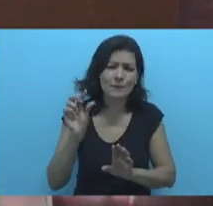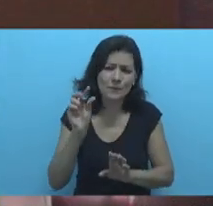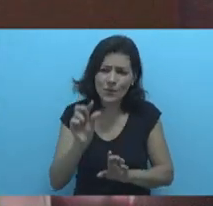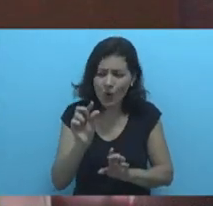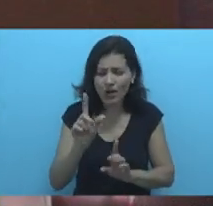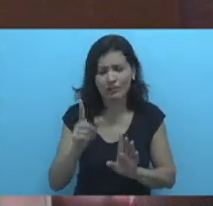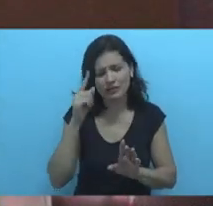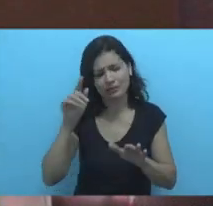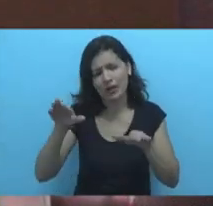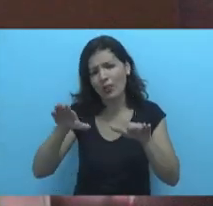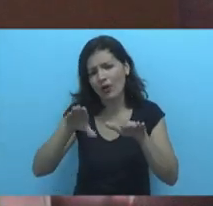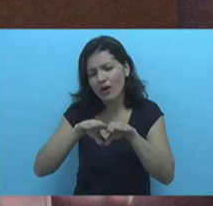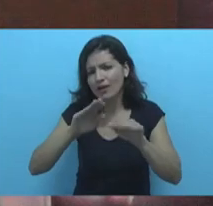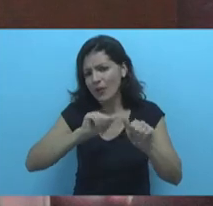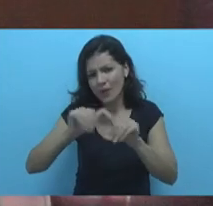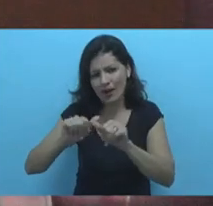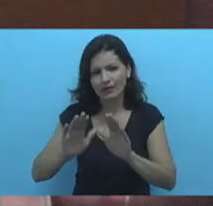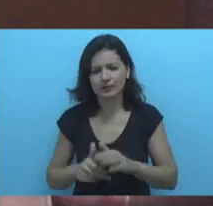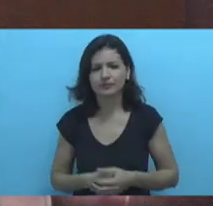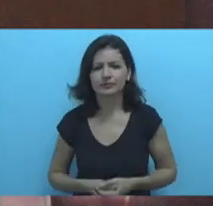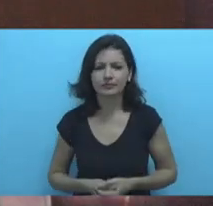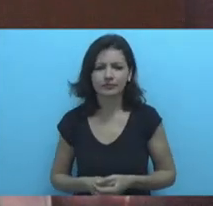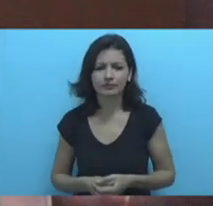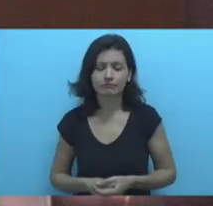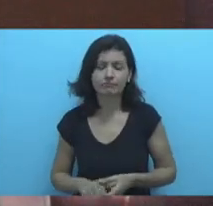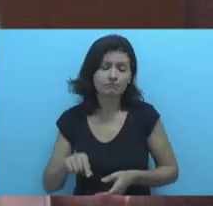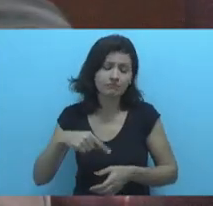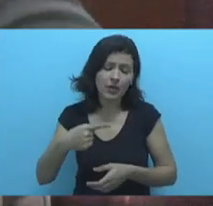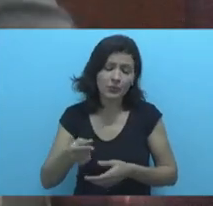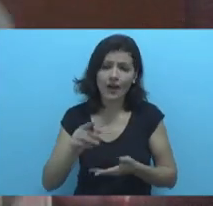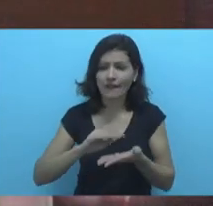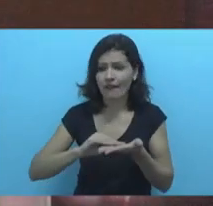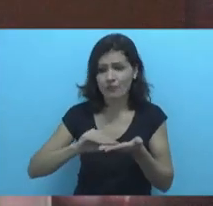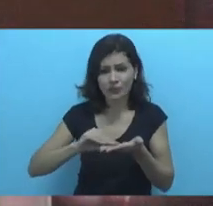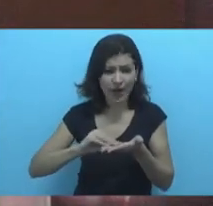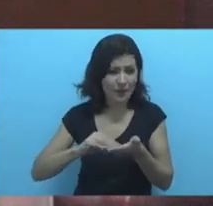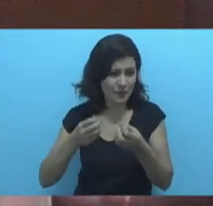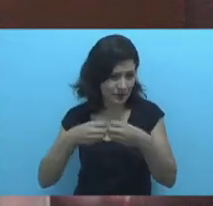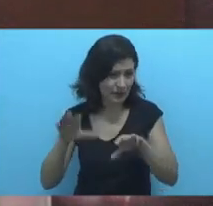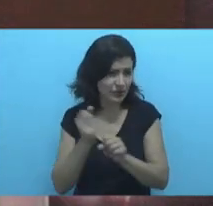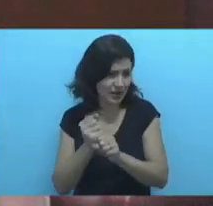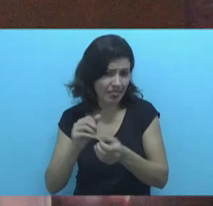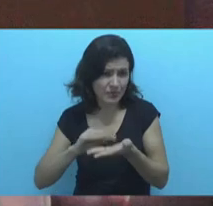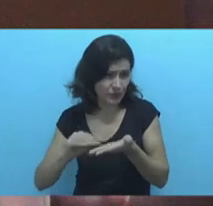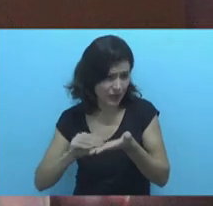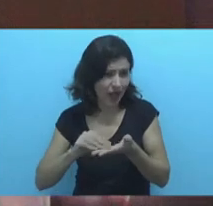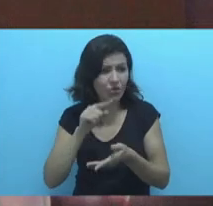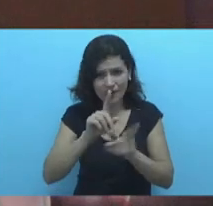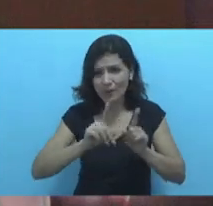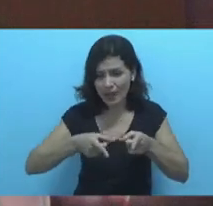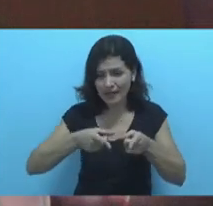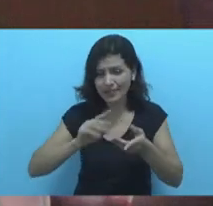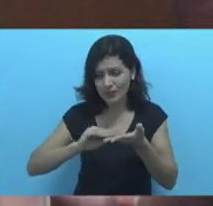qué no? Y después asumo como diputado y lo empiezo a conocer un poco más. Y ahí descubrí